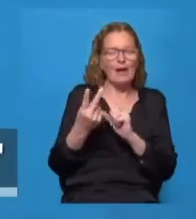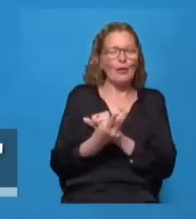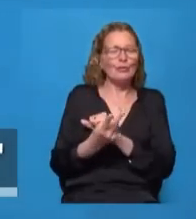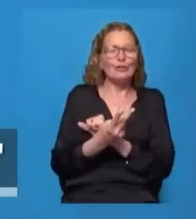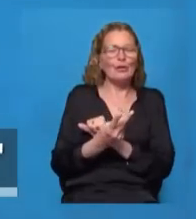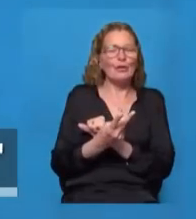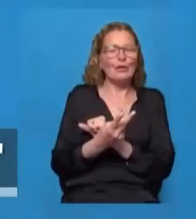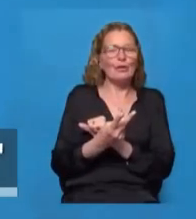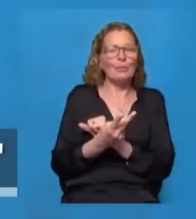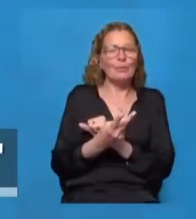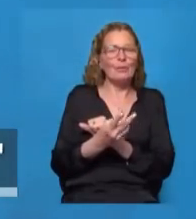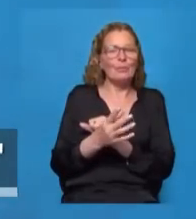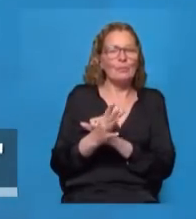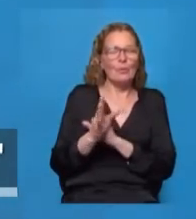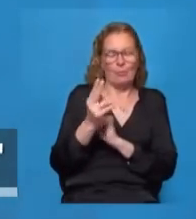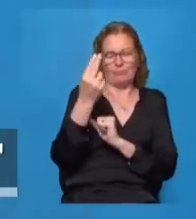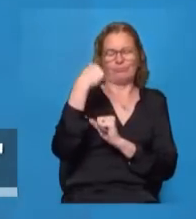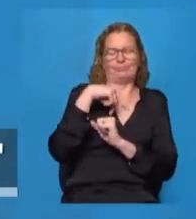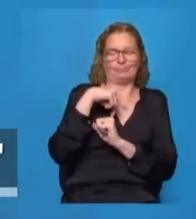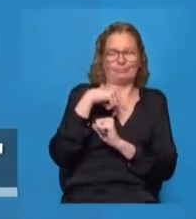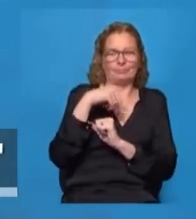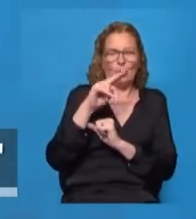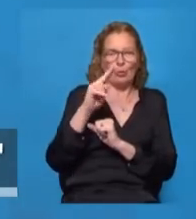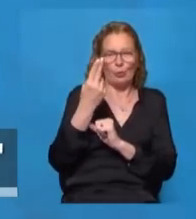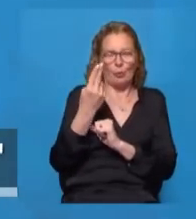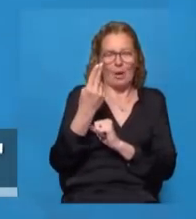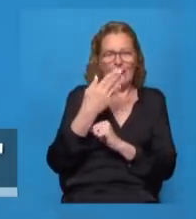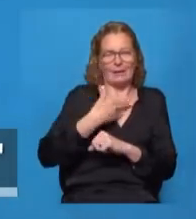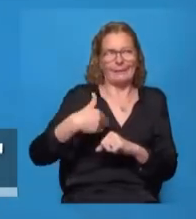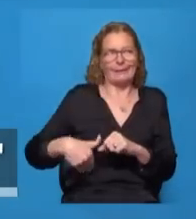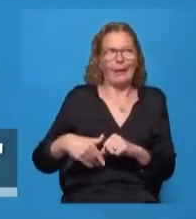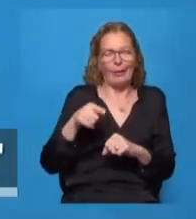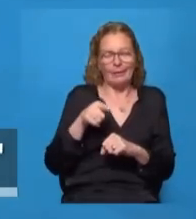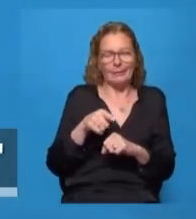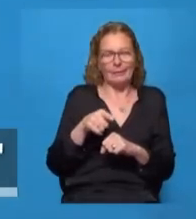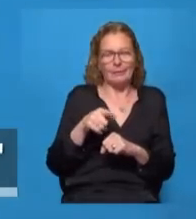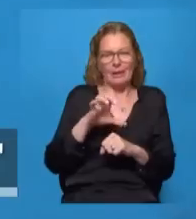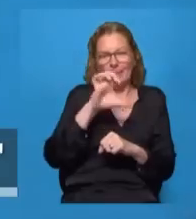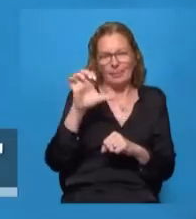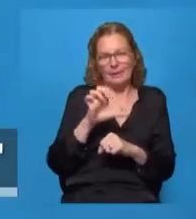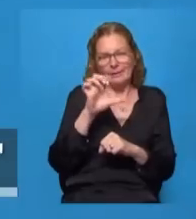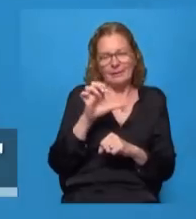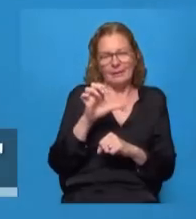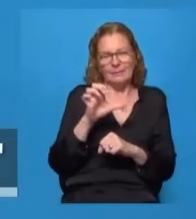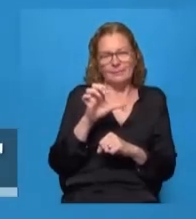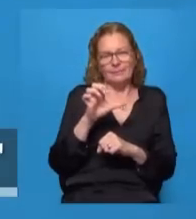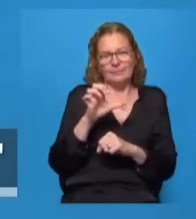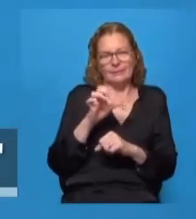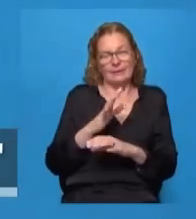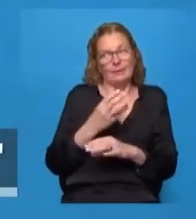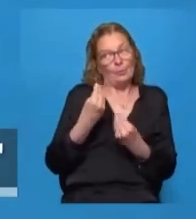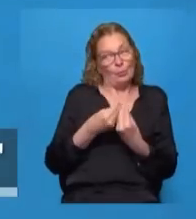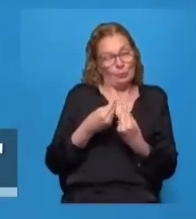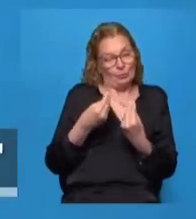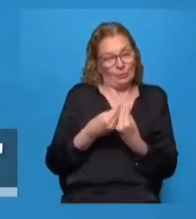porque el sometimiento de de de nuestro estado a ese a esa empresa es escandaloso